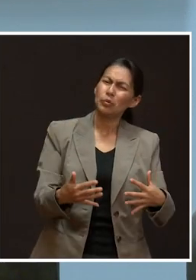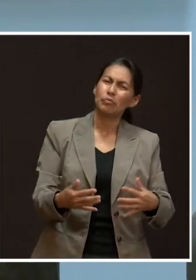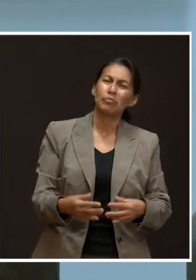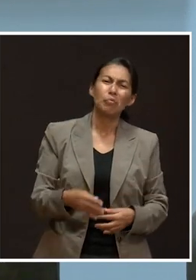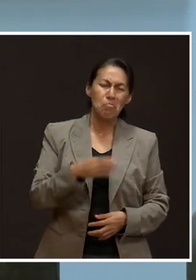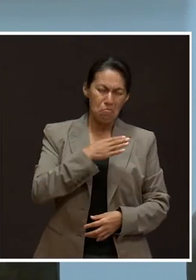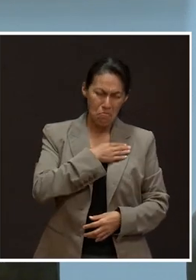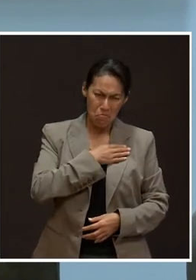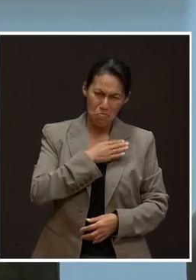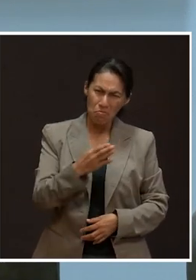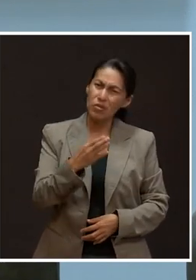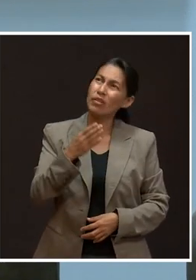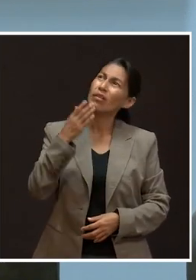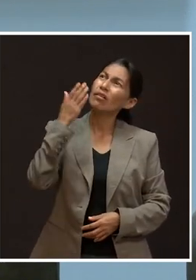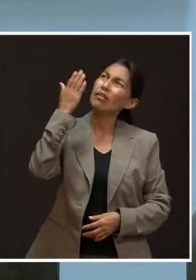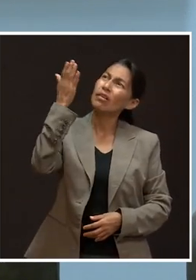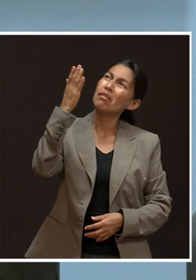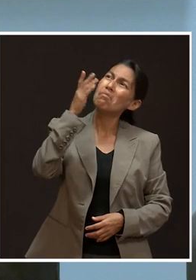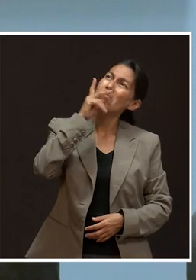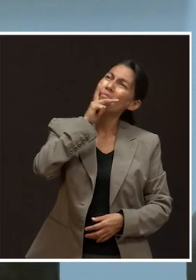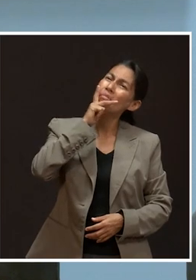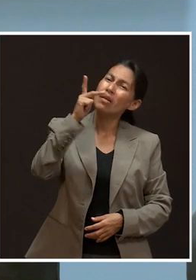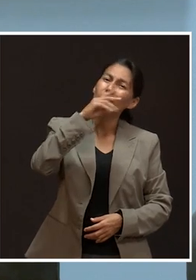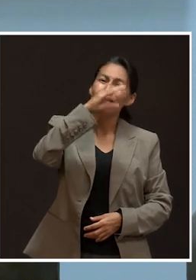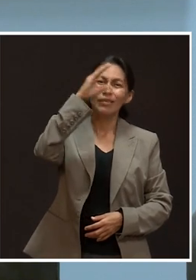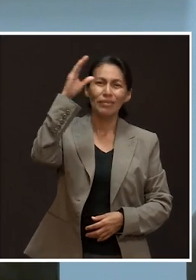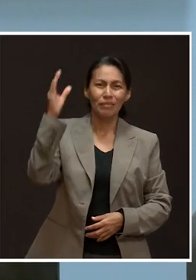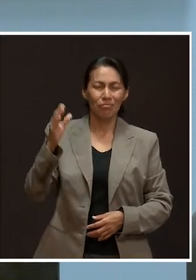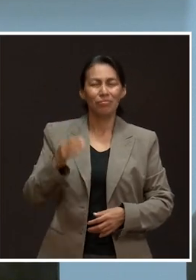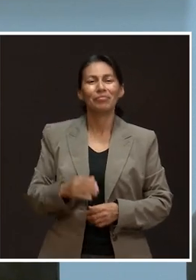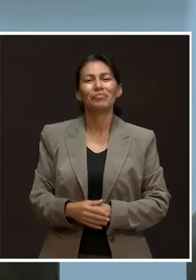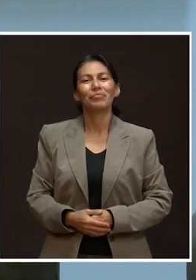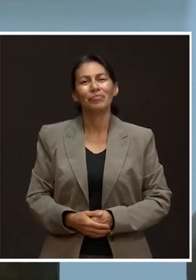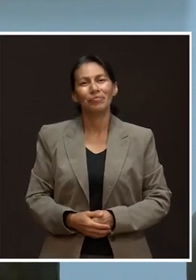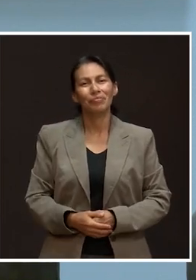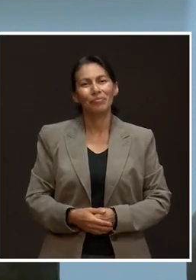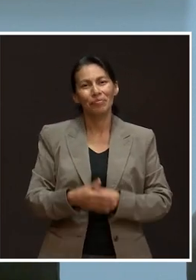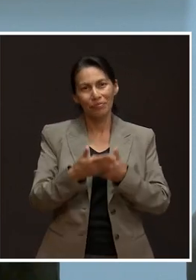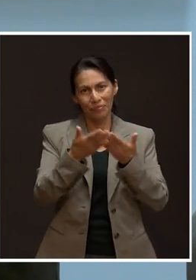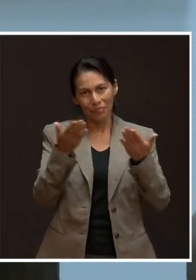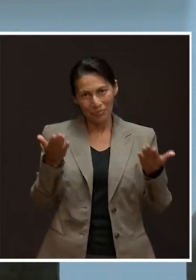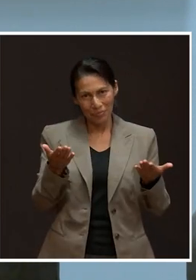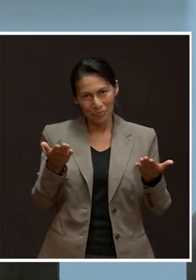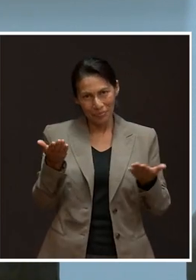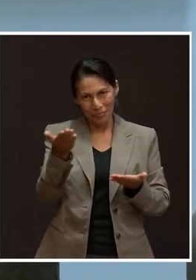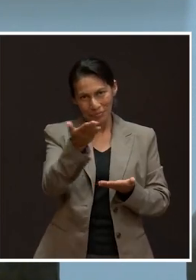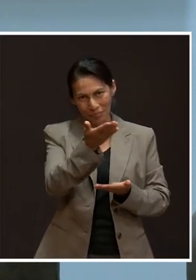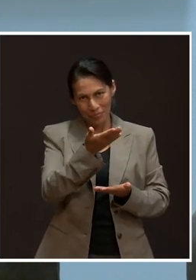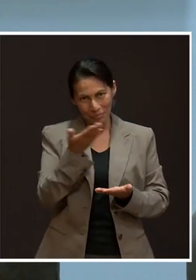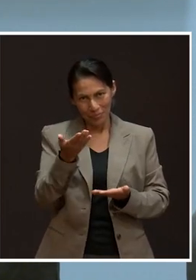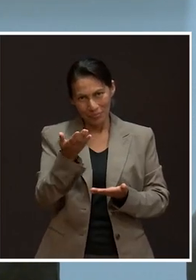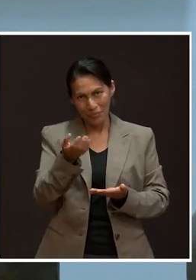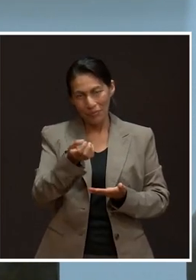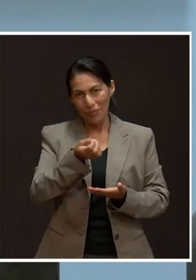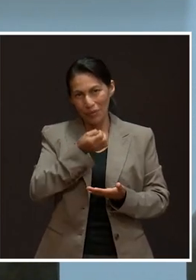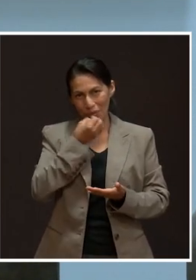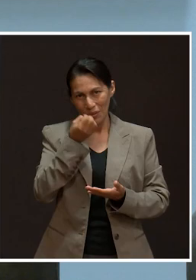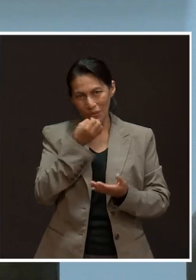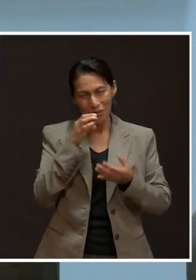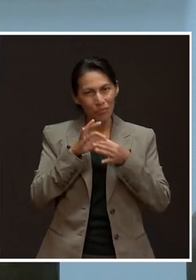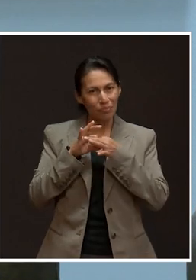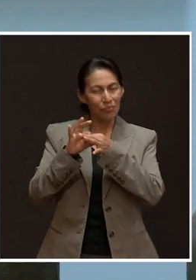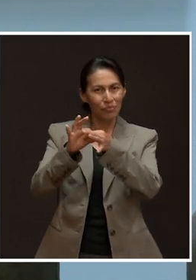bueno, infinitamente bueno, nuestro Padre Celestial. Así que unámonos todos